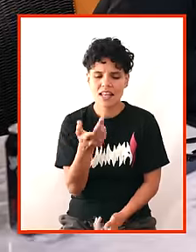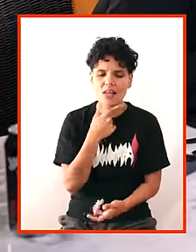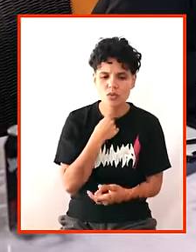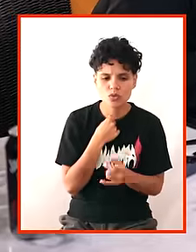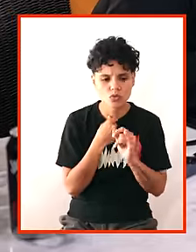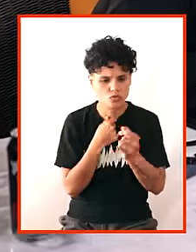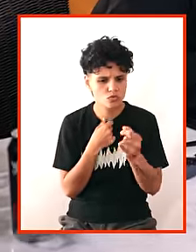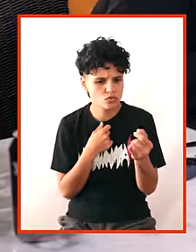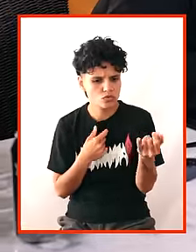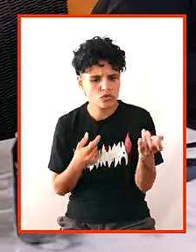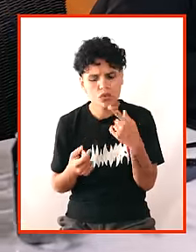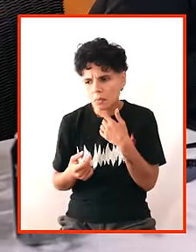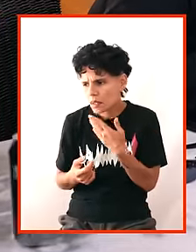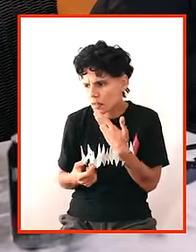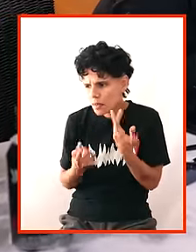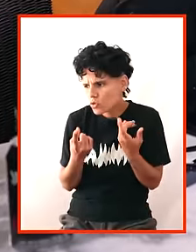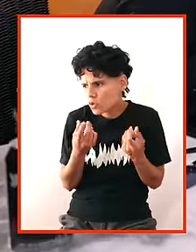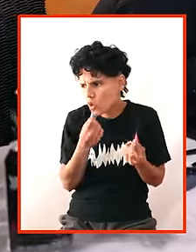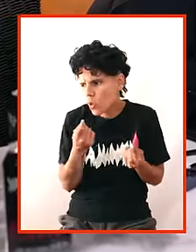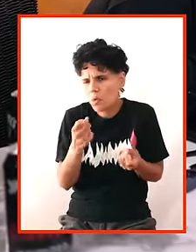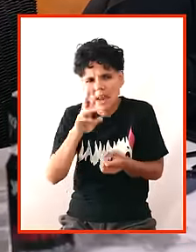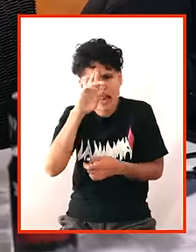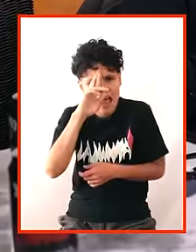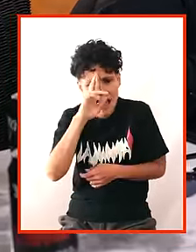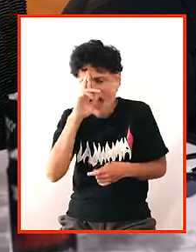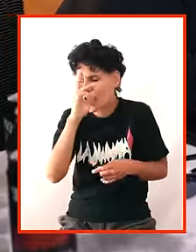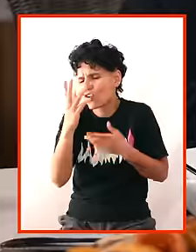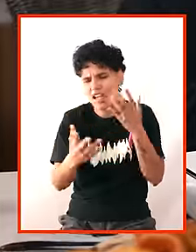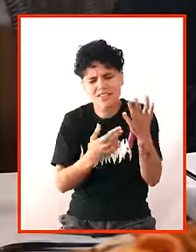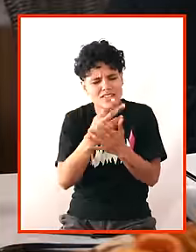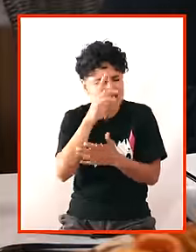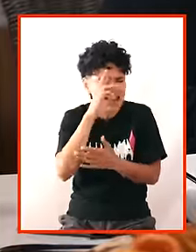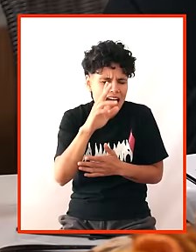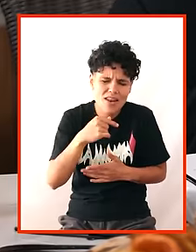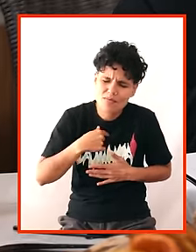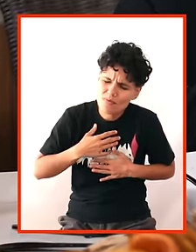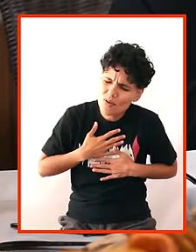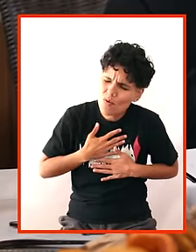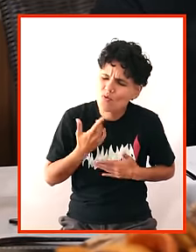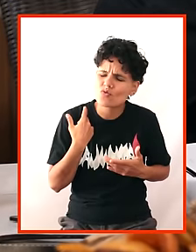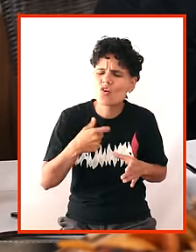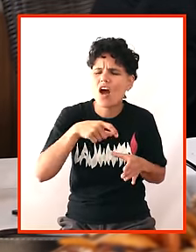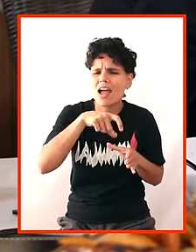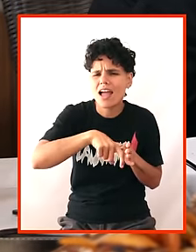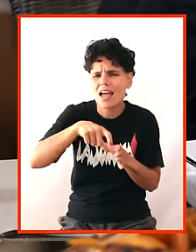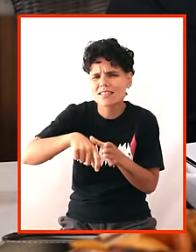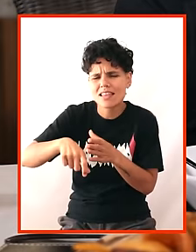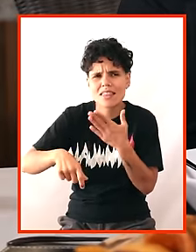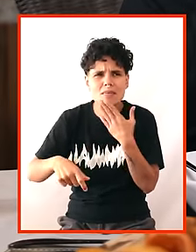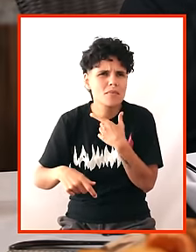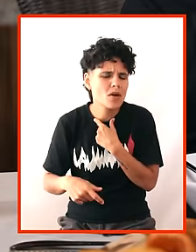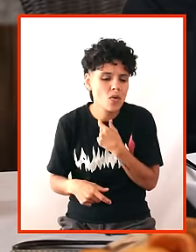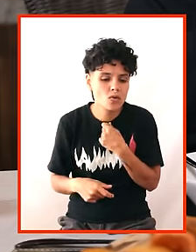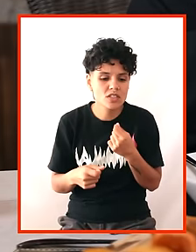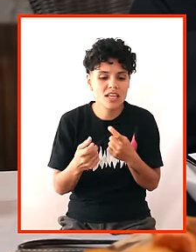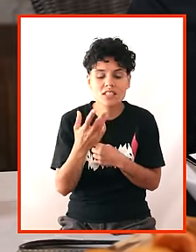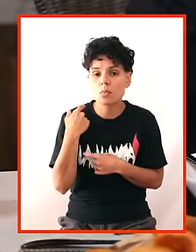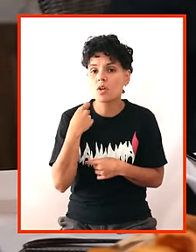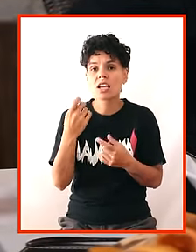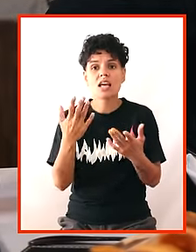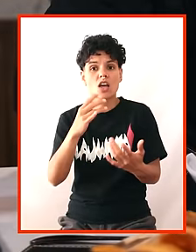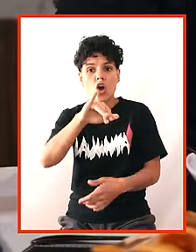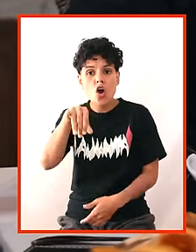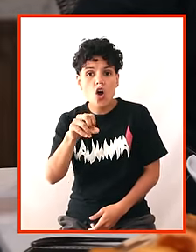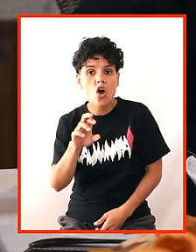Yo tengo los discos de Jorge González, los más raros, las canciones más raras. Ajá. Unos cassettes de Jorge. Porque Jorge, aquí te puedo hacer una entrevista